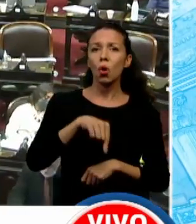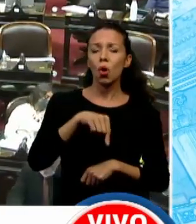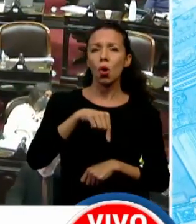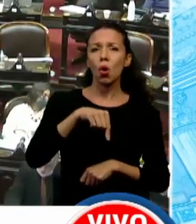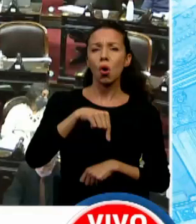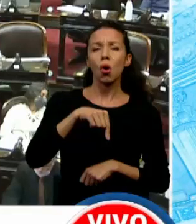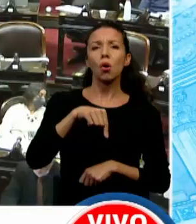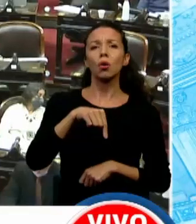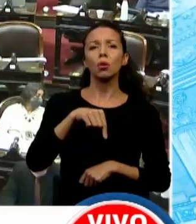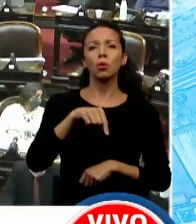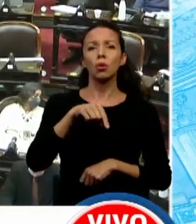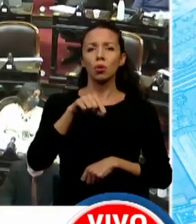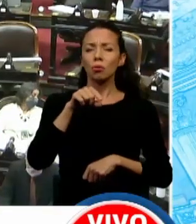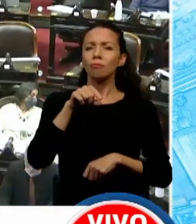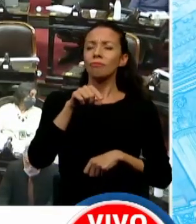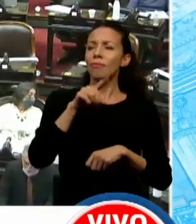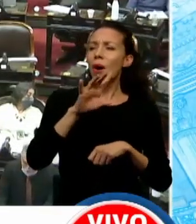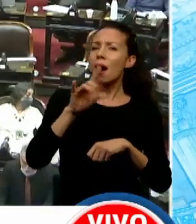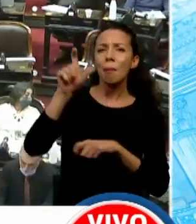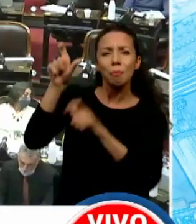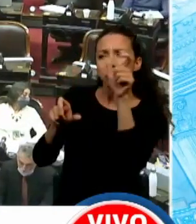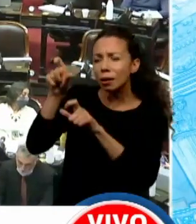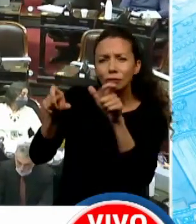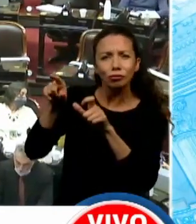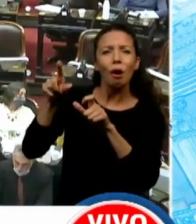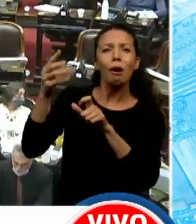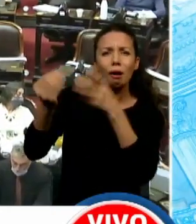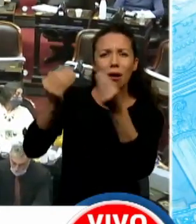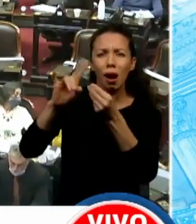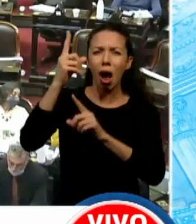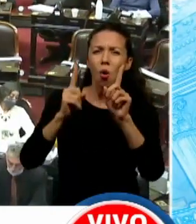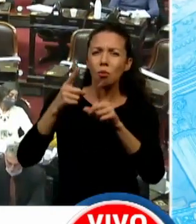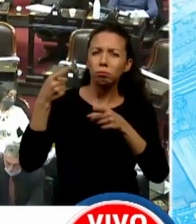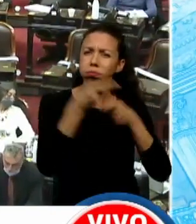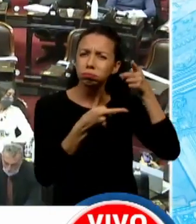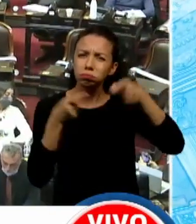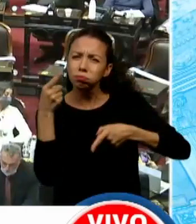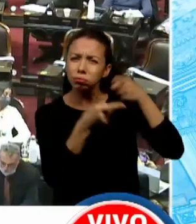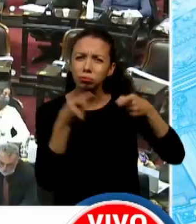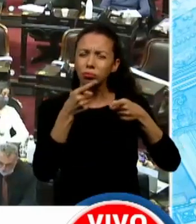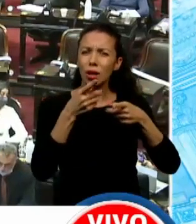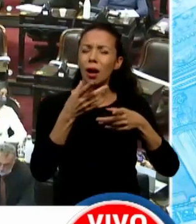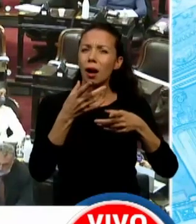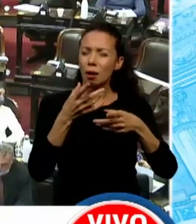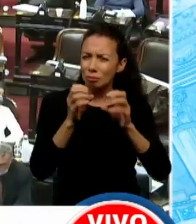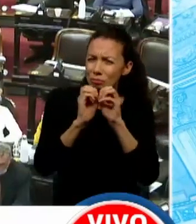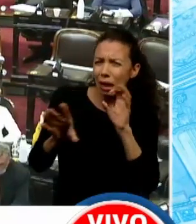vociferaciones, luego de desgañitarse en sus bancas con improperios, casi llegando al insulto,